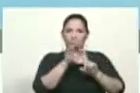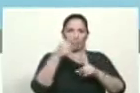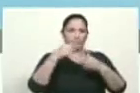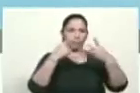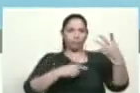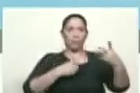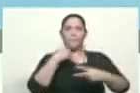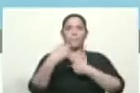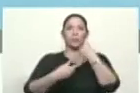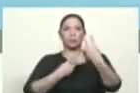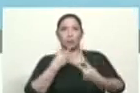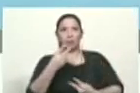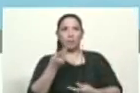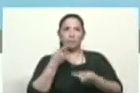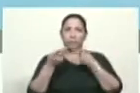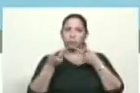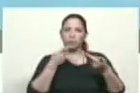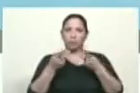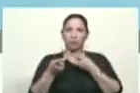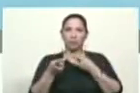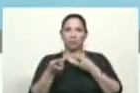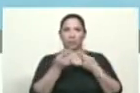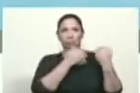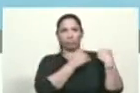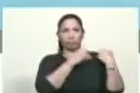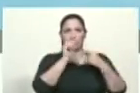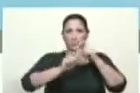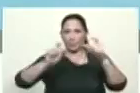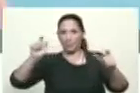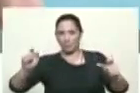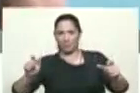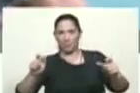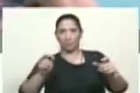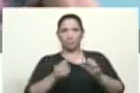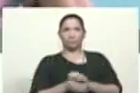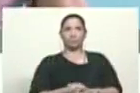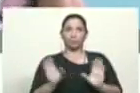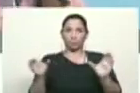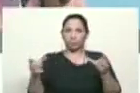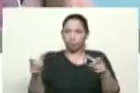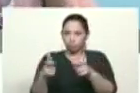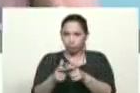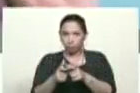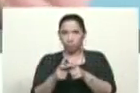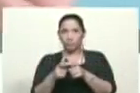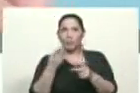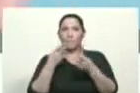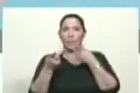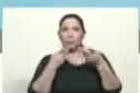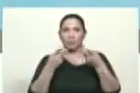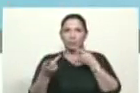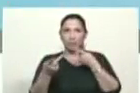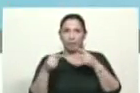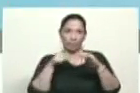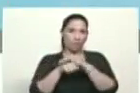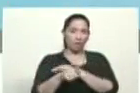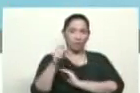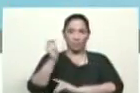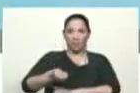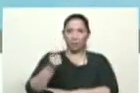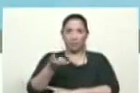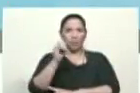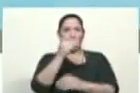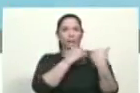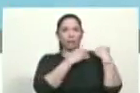política o representación, como lo llaman algunos, de distintos partidos, o sea, las minorías políticas dentro del Parlamento tienen sus representantes